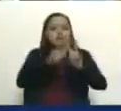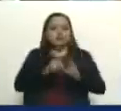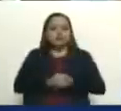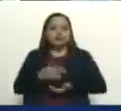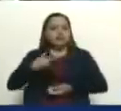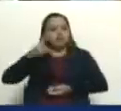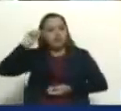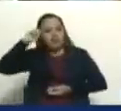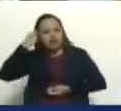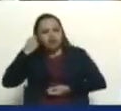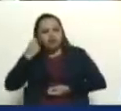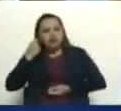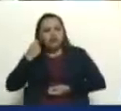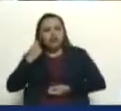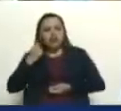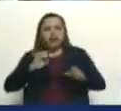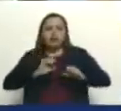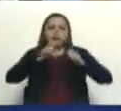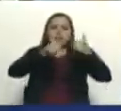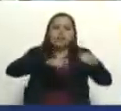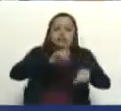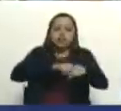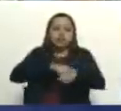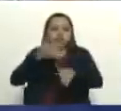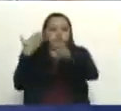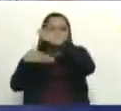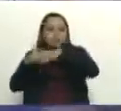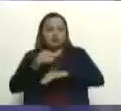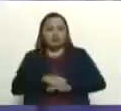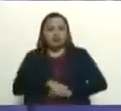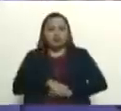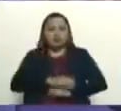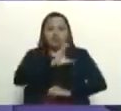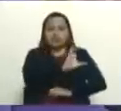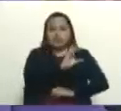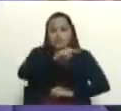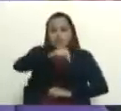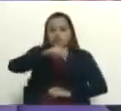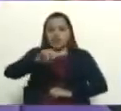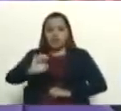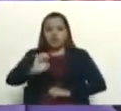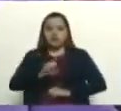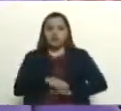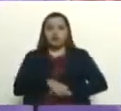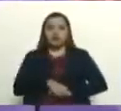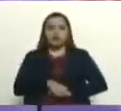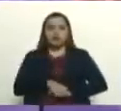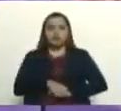recuerdo esos primeros momentos donde el poder electoral se